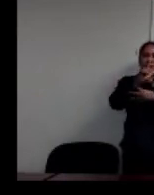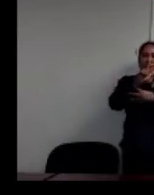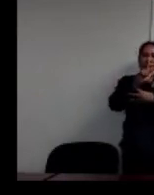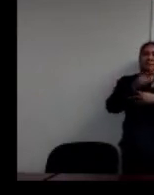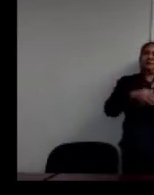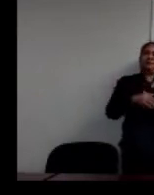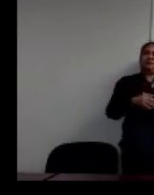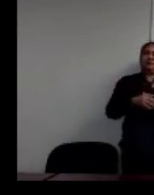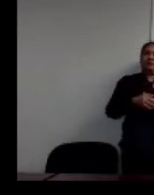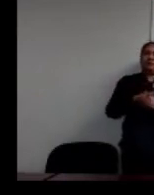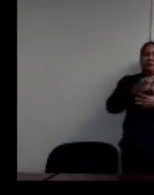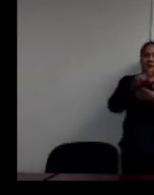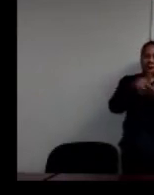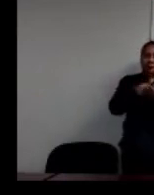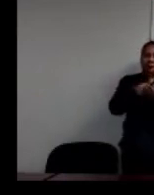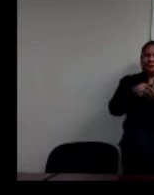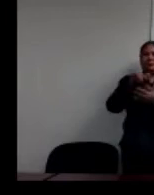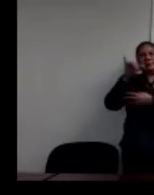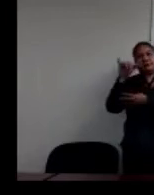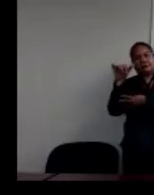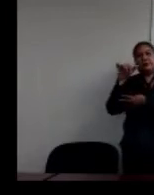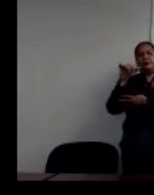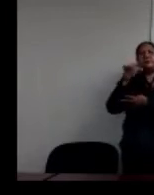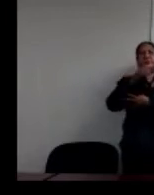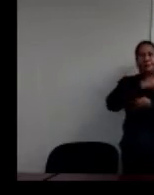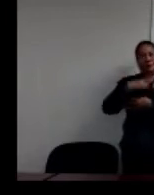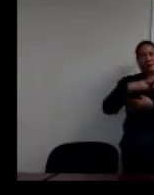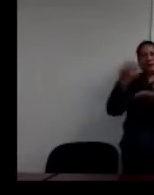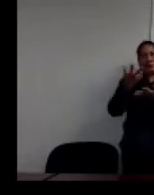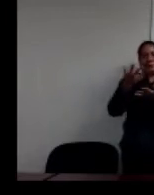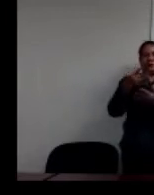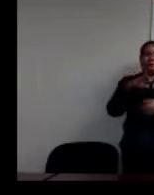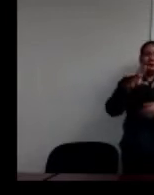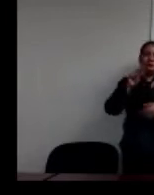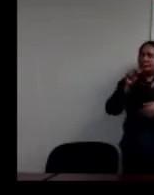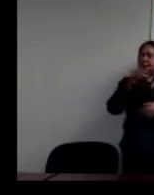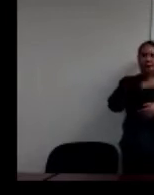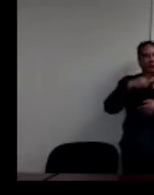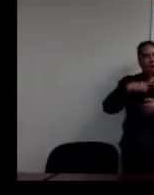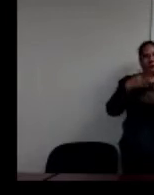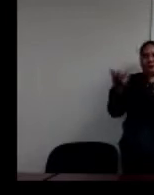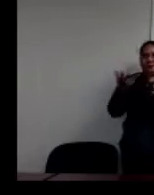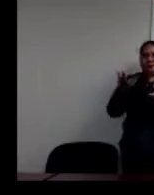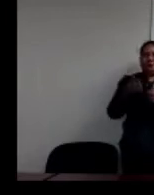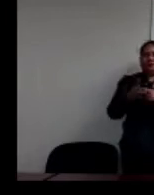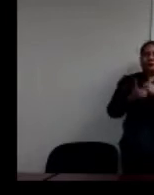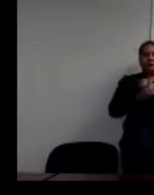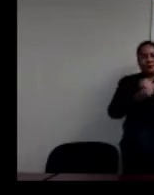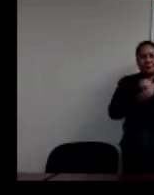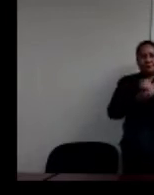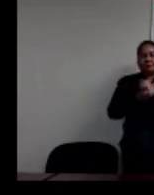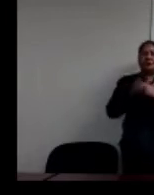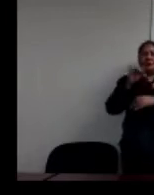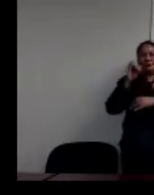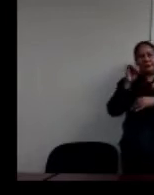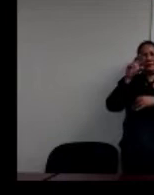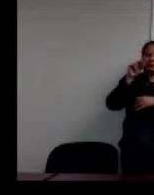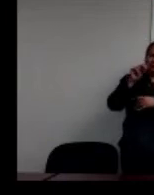socialmente, en qué lugar sí lo puedo hacer y dónde no lo debo hacer, y aquellas situaciones que sí y que